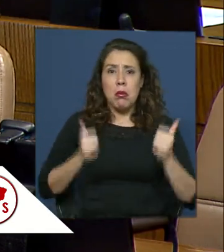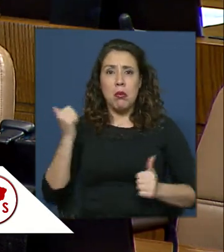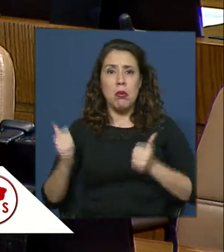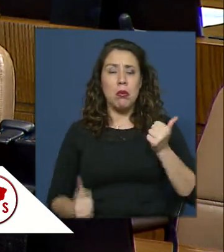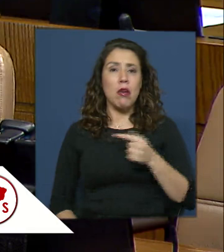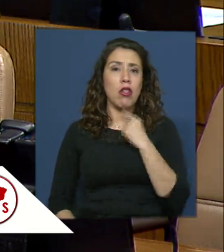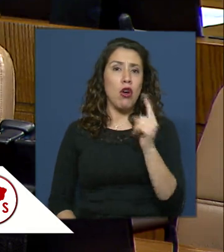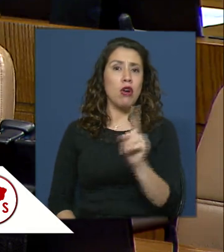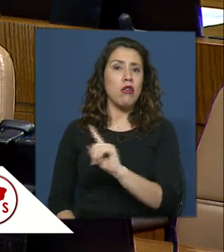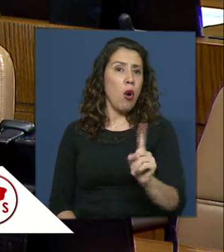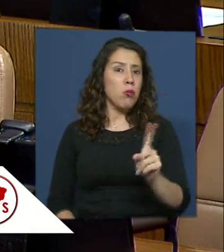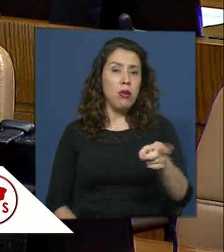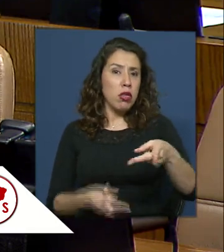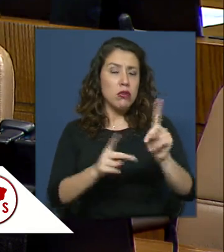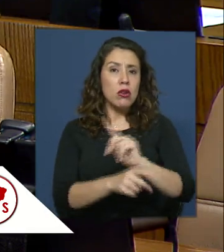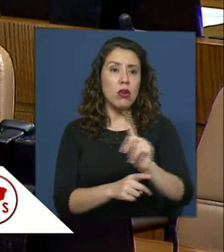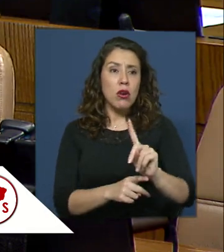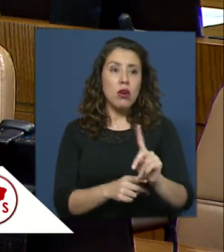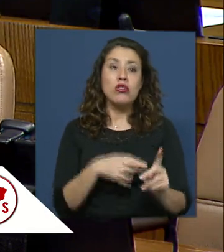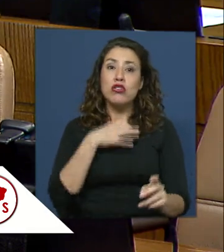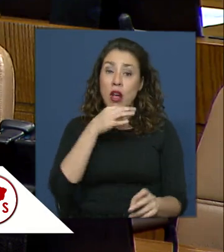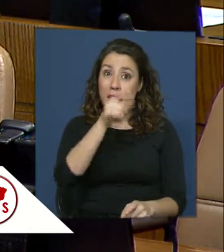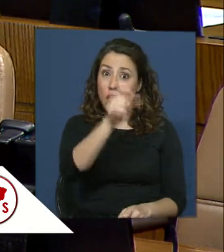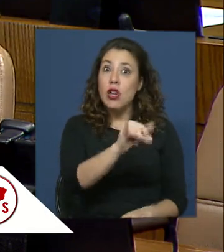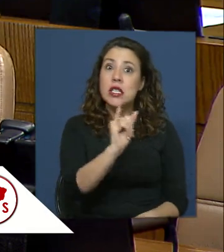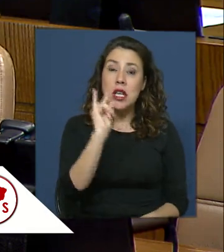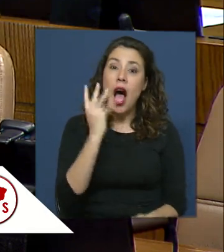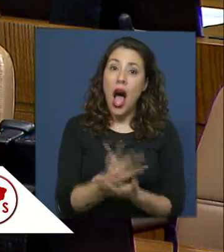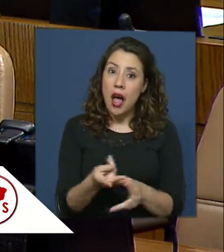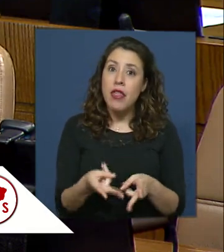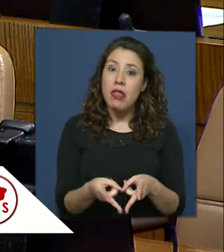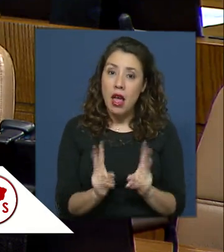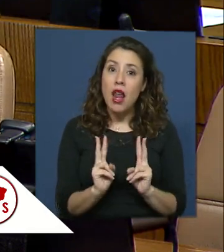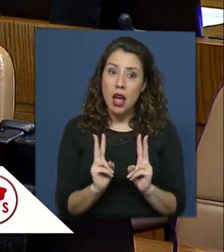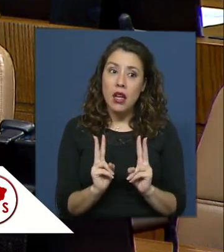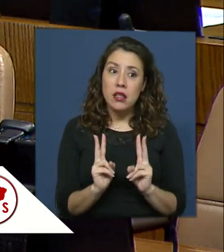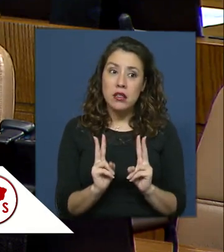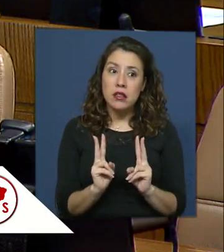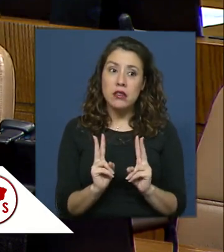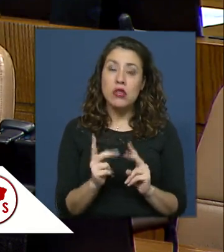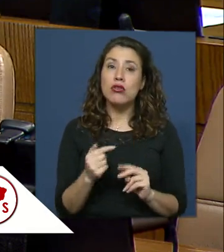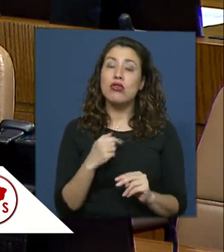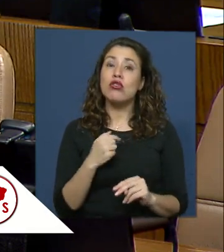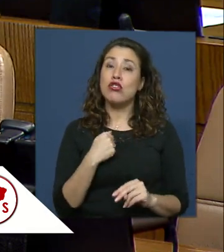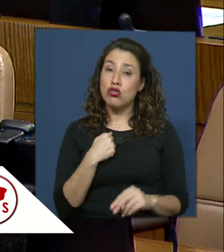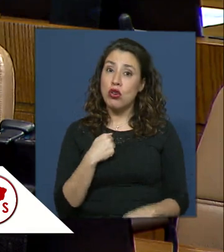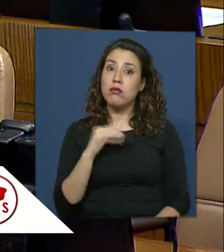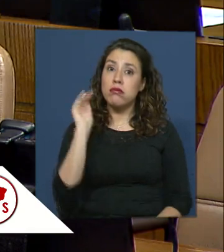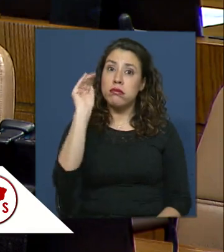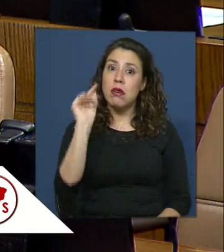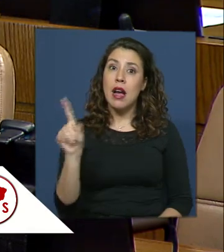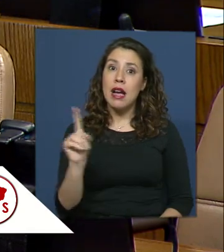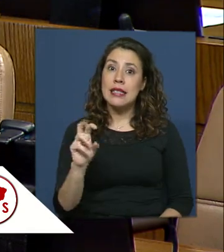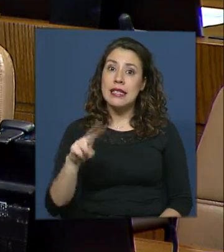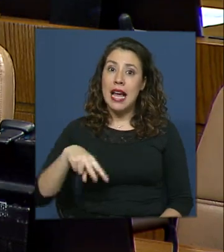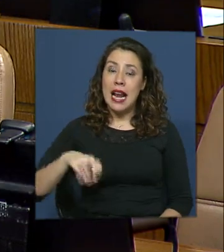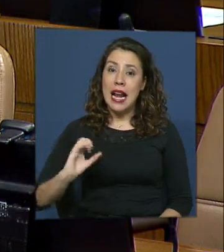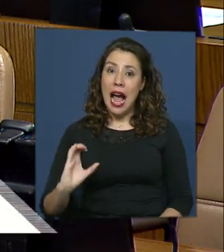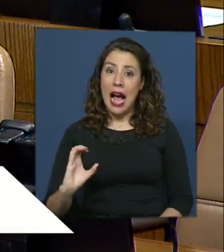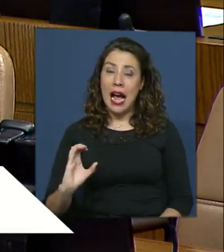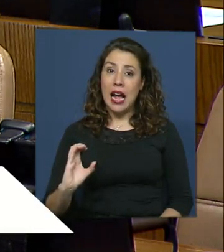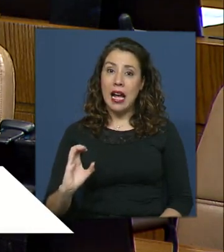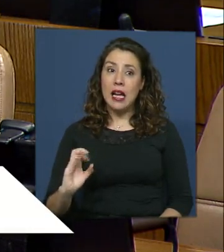y le dijeron que no tenía ningún derecho. Yo quiero decirle que sí tiene derecho, por migratorio. Y por eso hago un llamado al CERNAC a